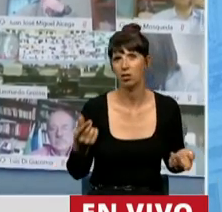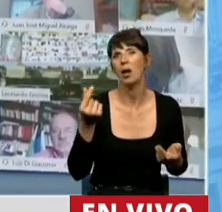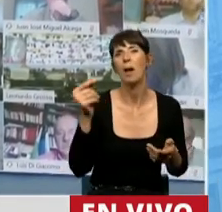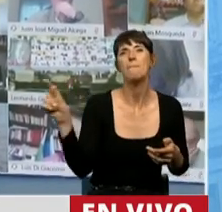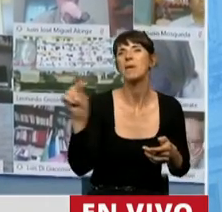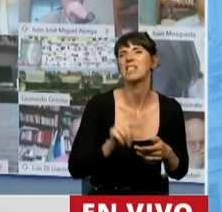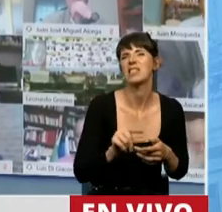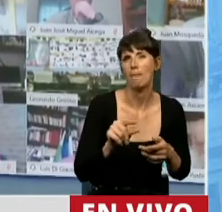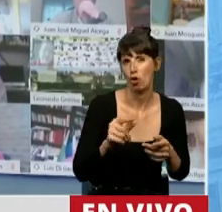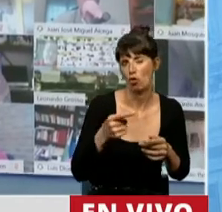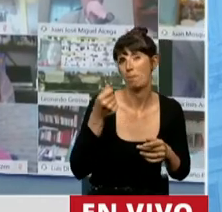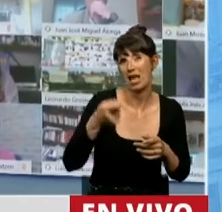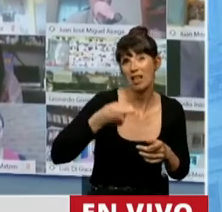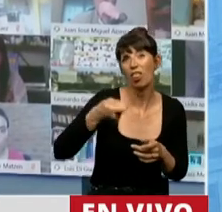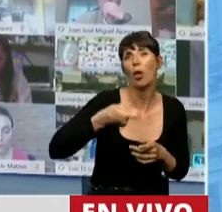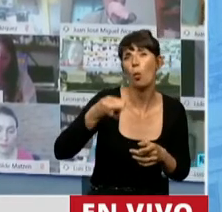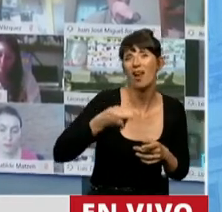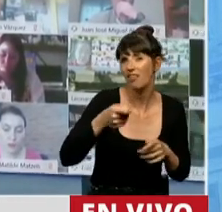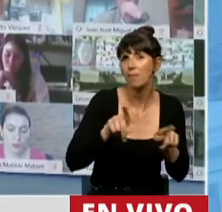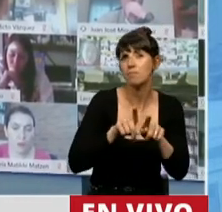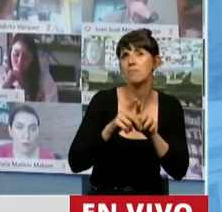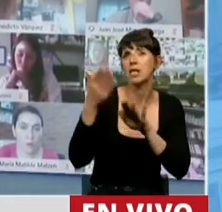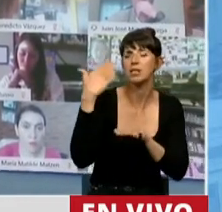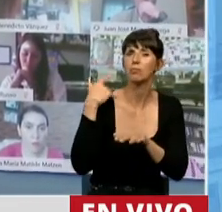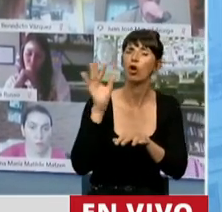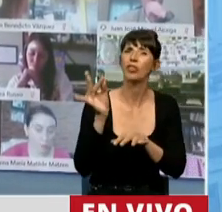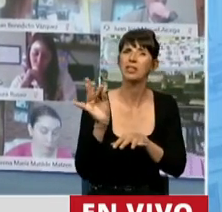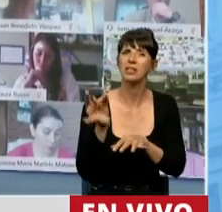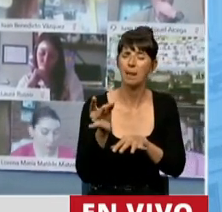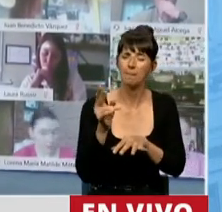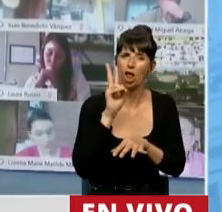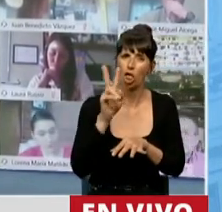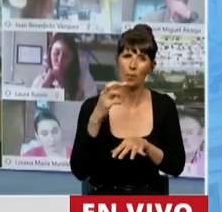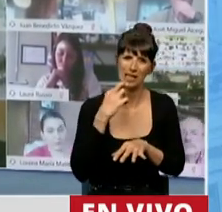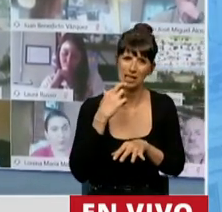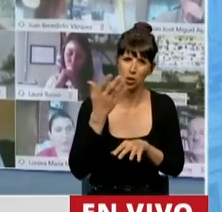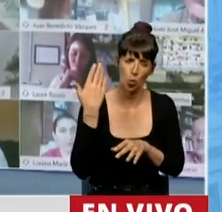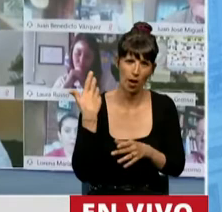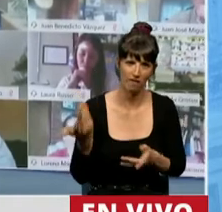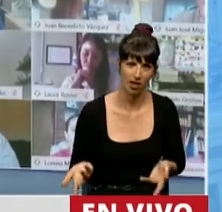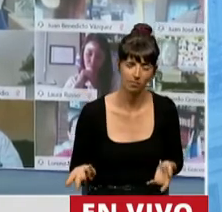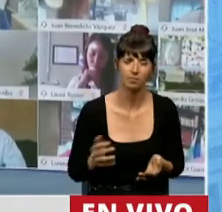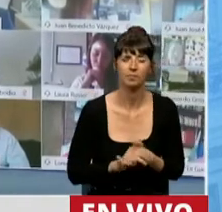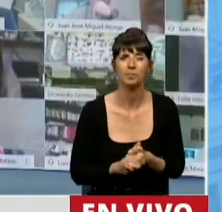situación anterior, es decir, a diciembre de 2019. El incremento acumulado